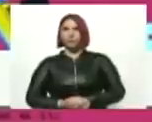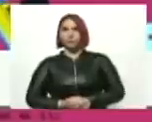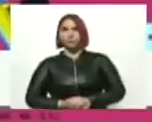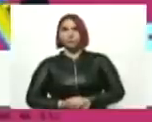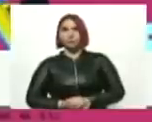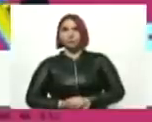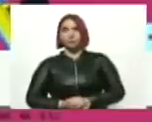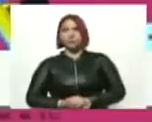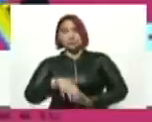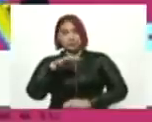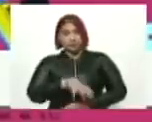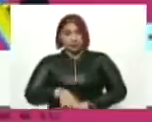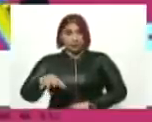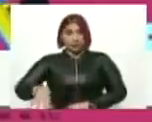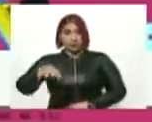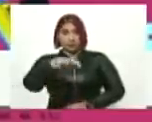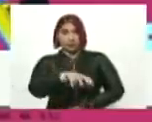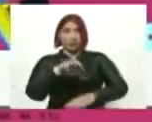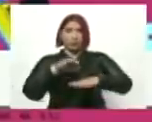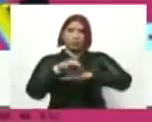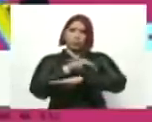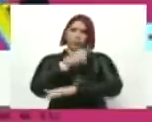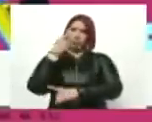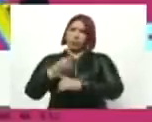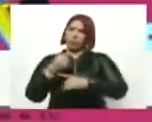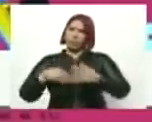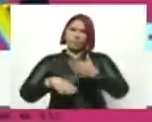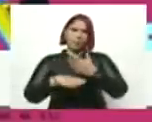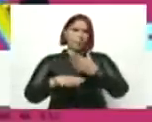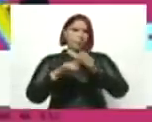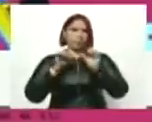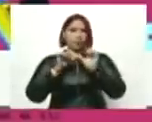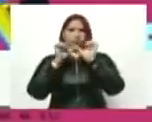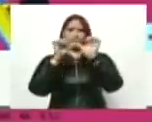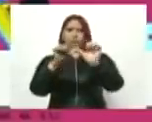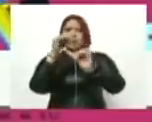Por eso en los estados, en los municipios, hay que mantener el equilibrio.